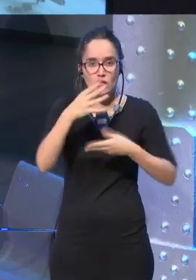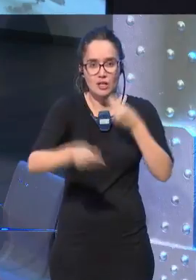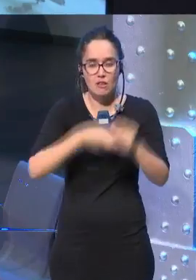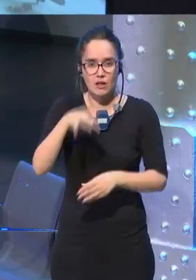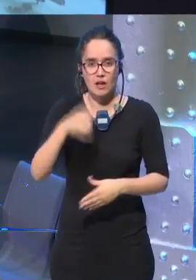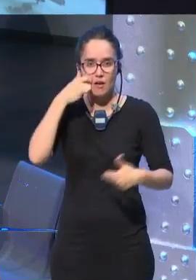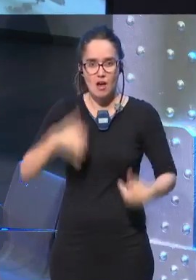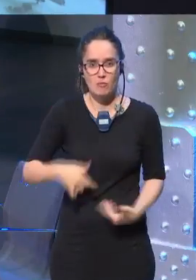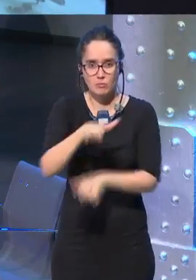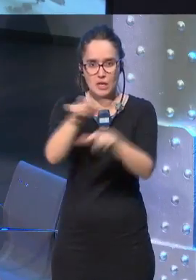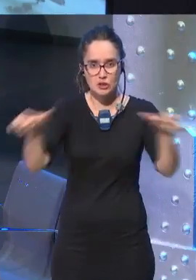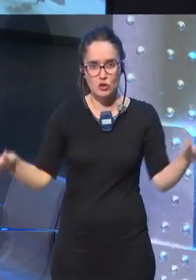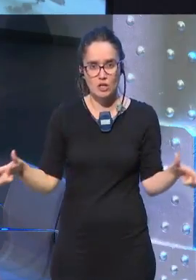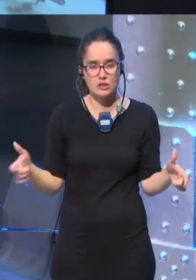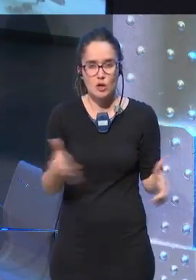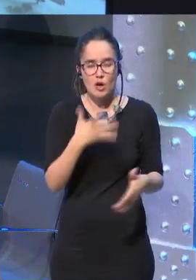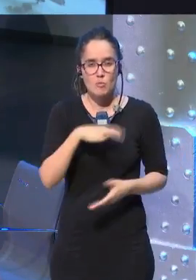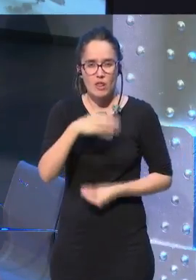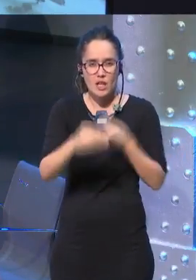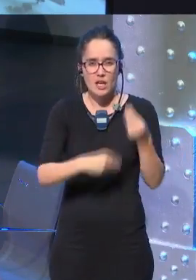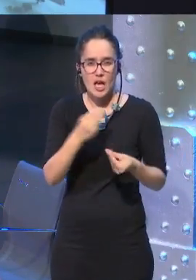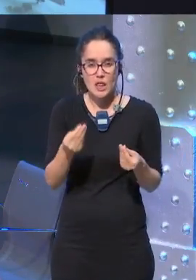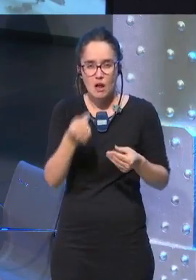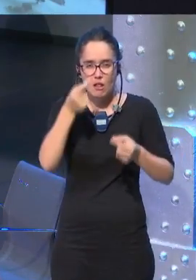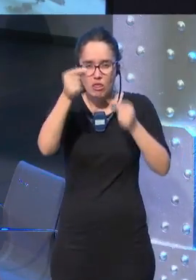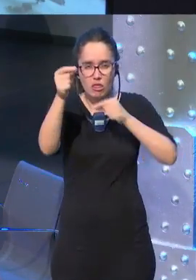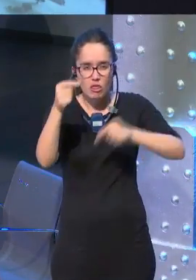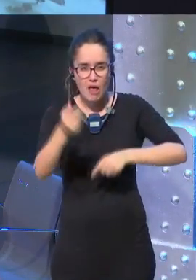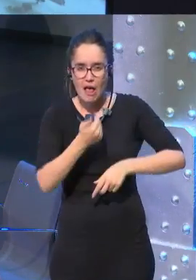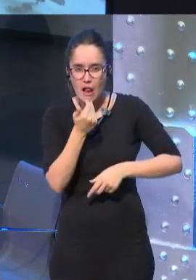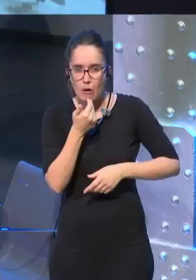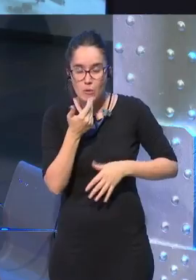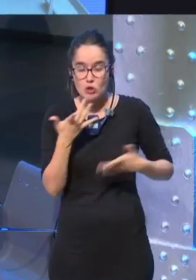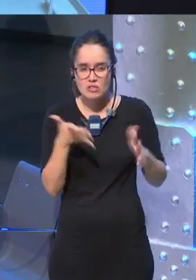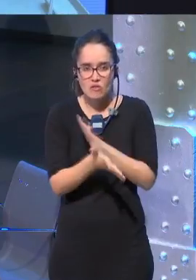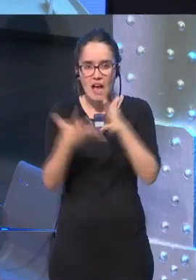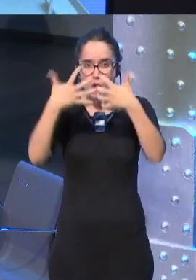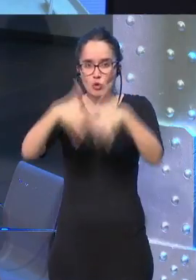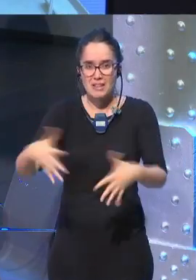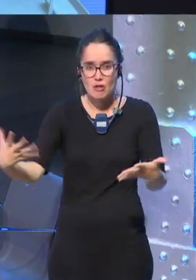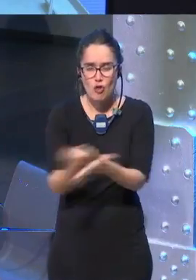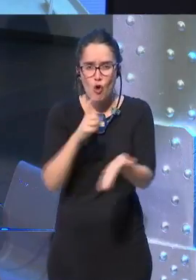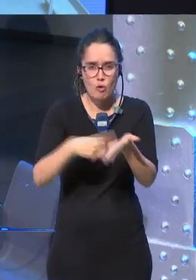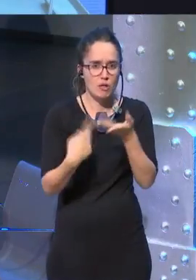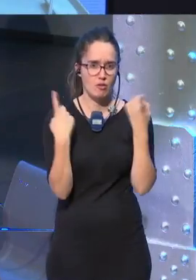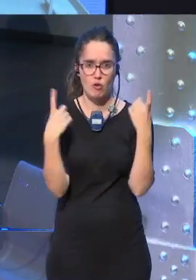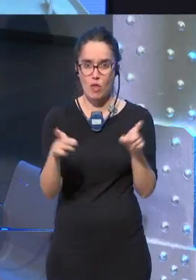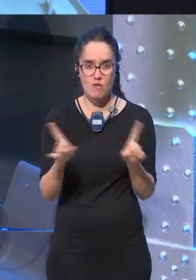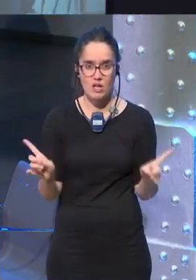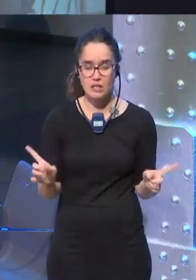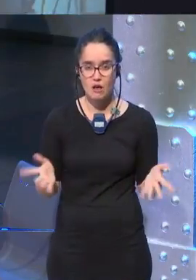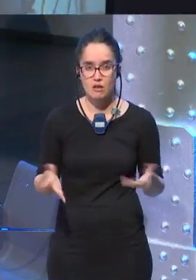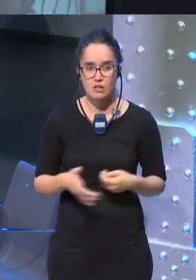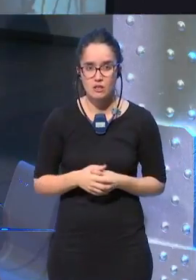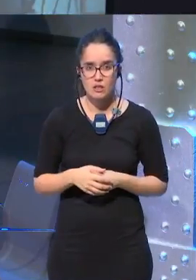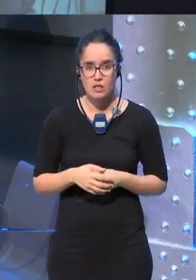las personas. Pueden hacer leves correcciones, así que no es necesario automatizarlo todo